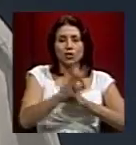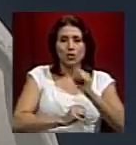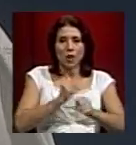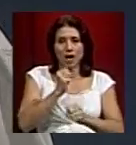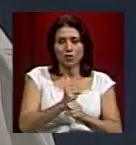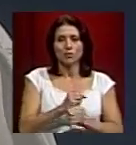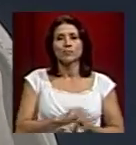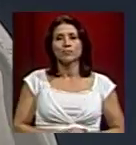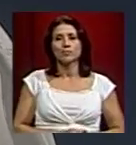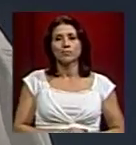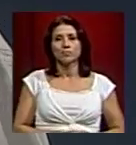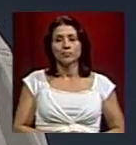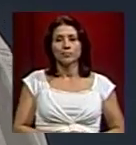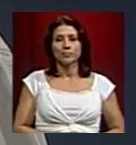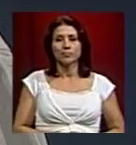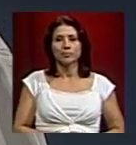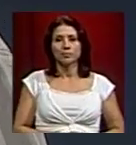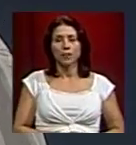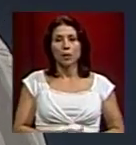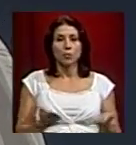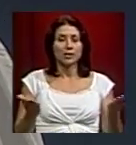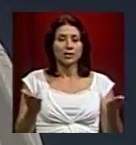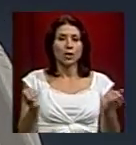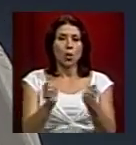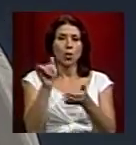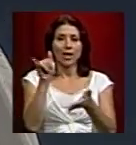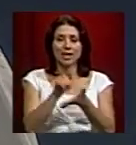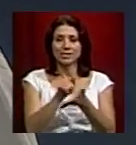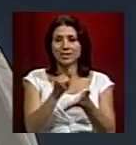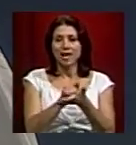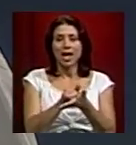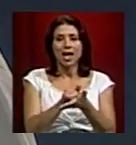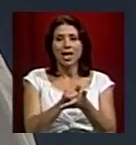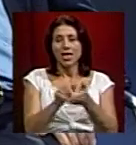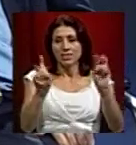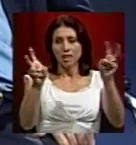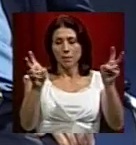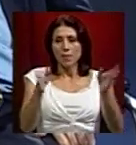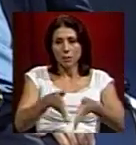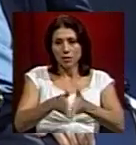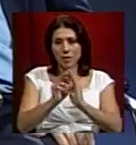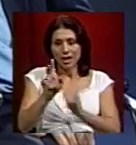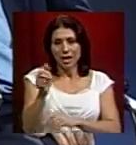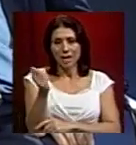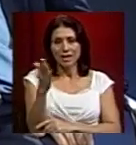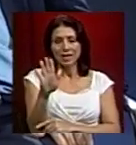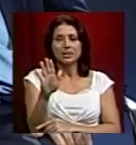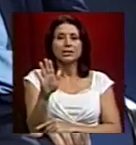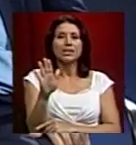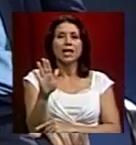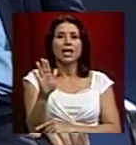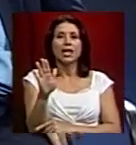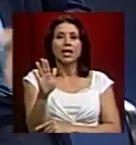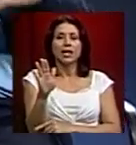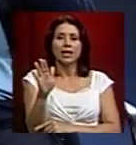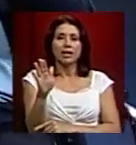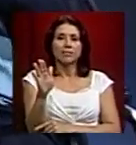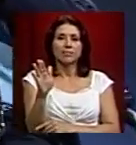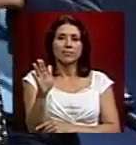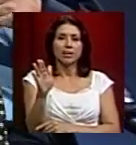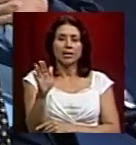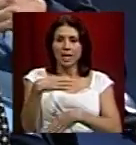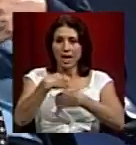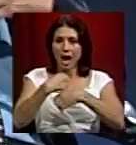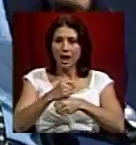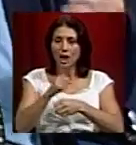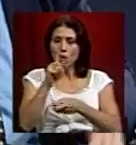años casi. Pues con ese tema le vamos a pedir al canal que haga